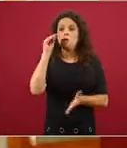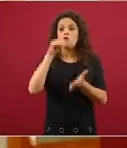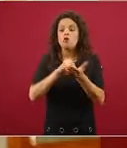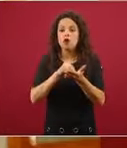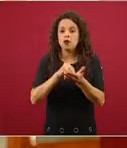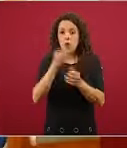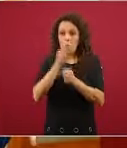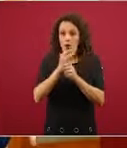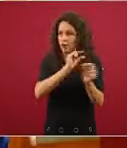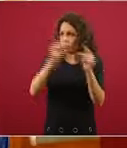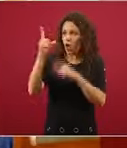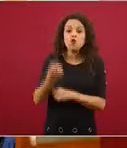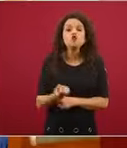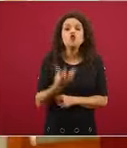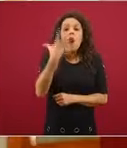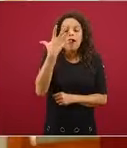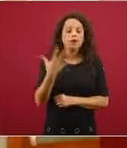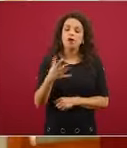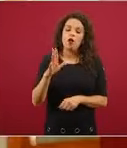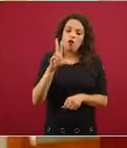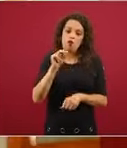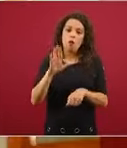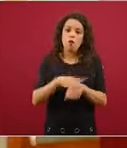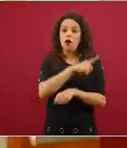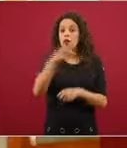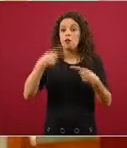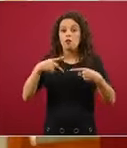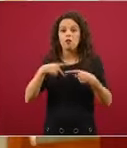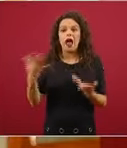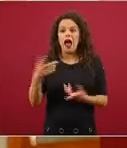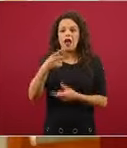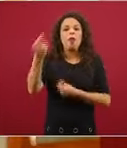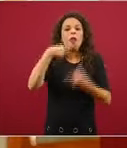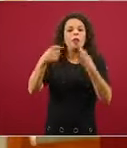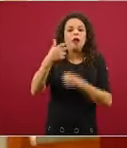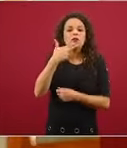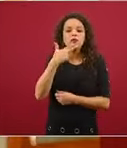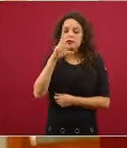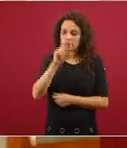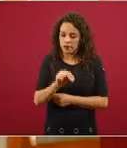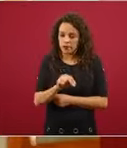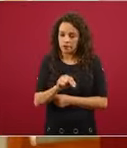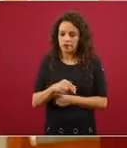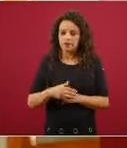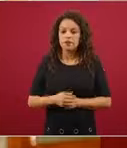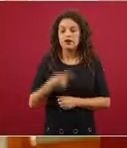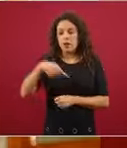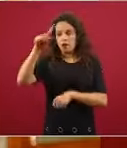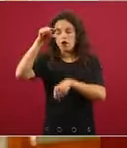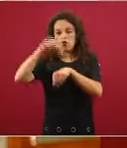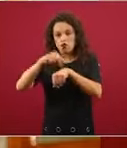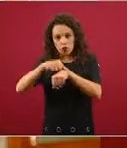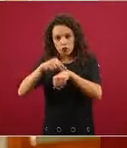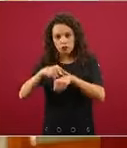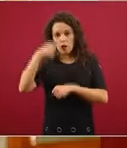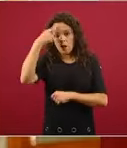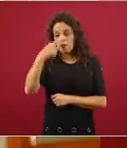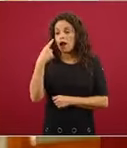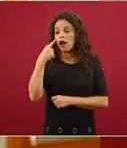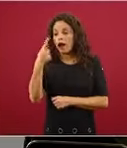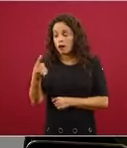requiere paracetamol, que un profesional de la salud lo determine y le recete de acuerdo a su